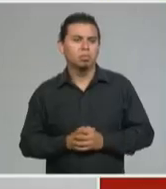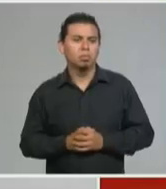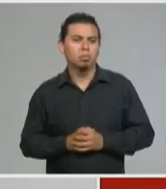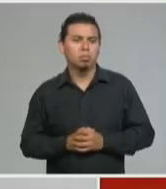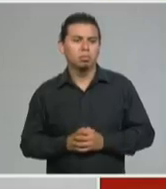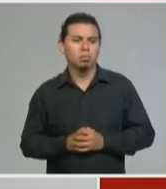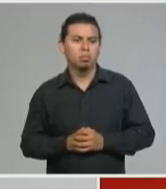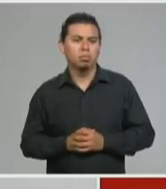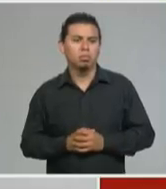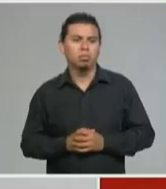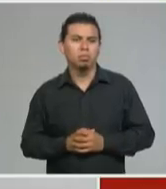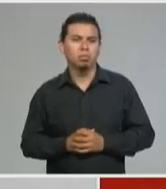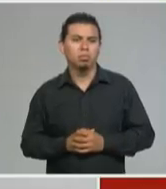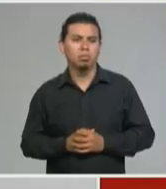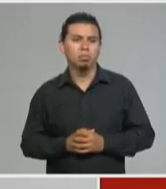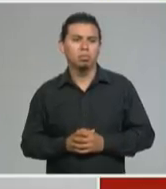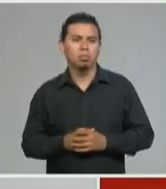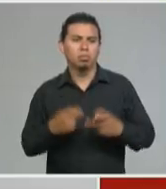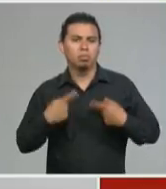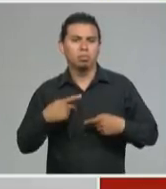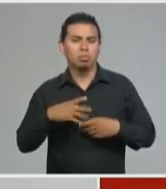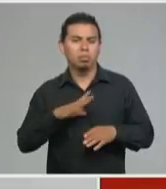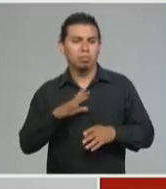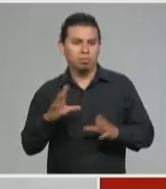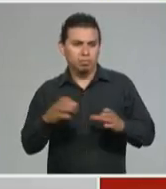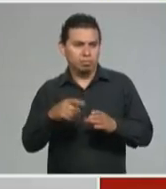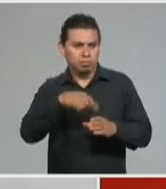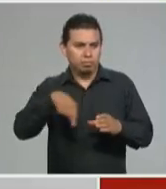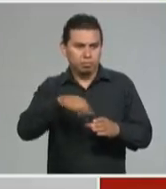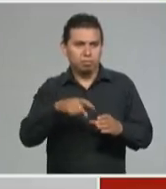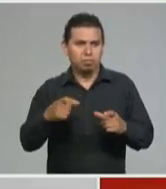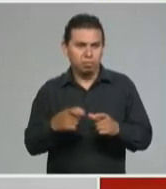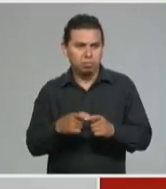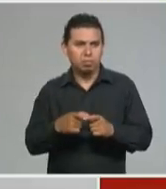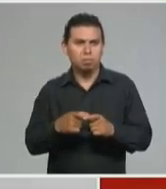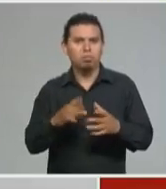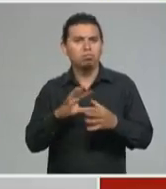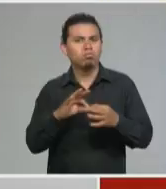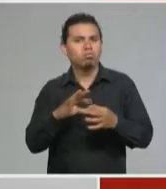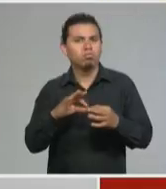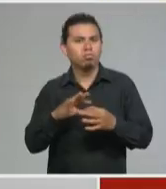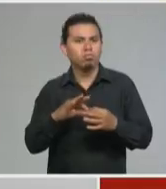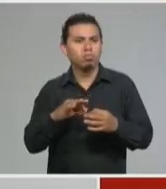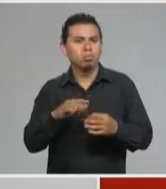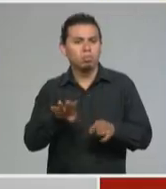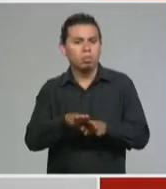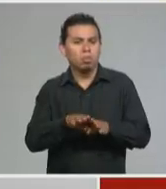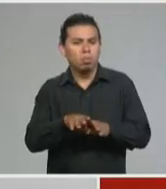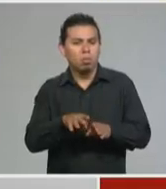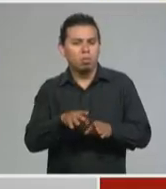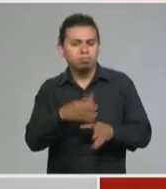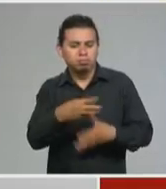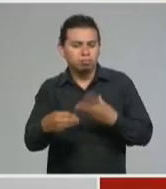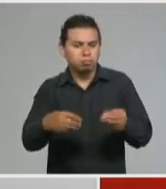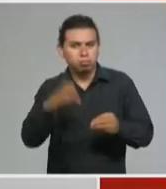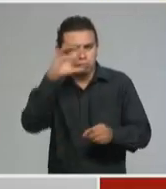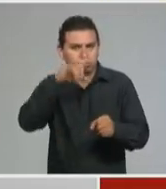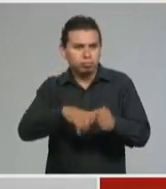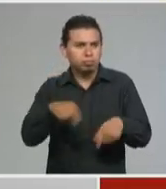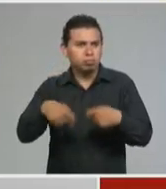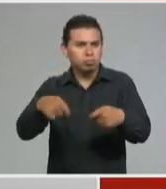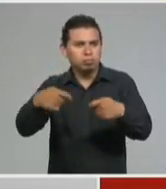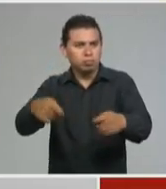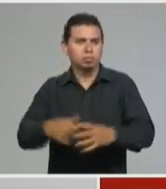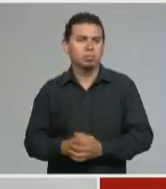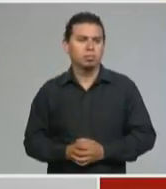resultó una ciudad agradable, como su gente, con una luz nueva que inunda y embriaga, llena de calor humano y cordialidad. Fue algo